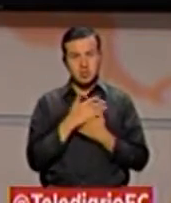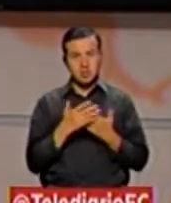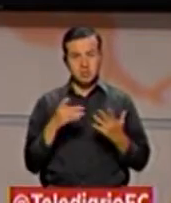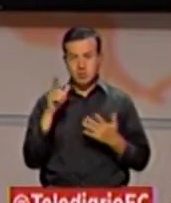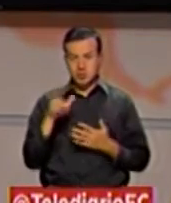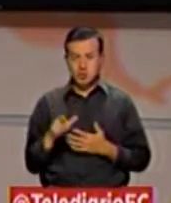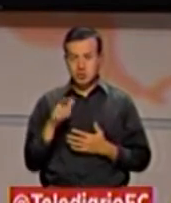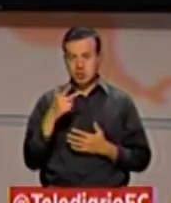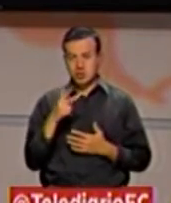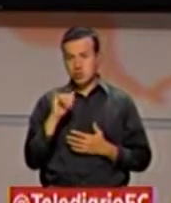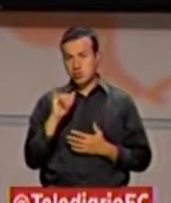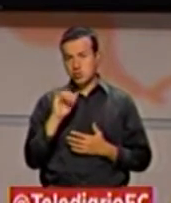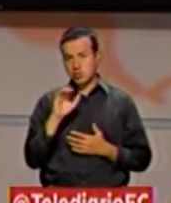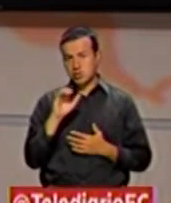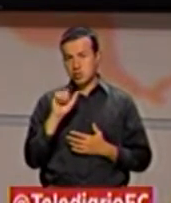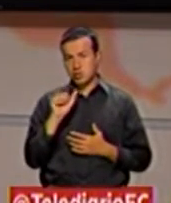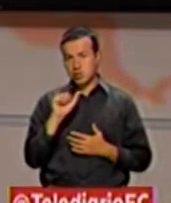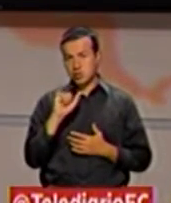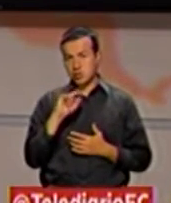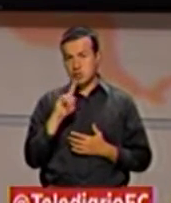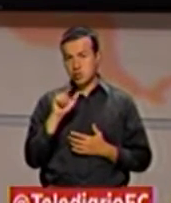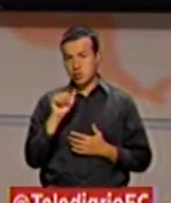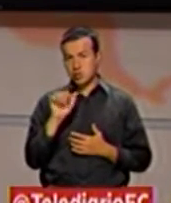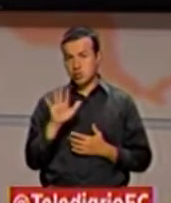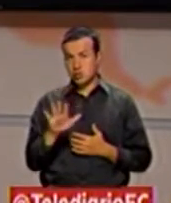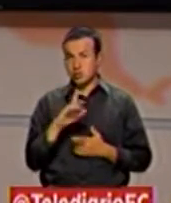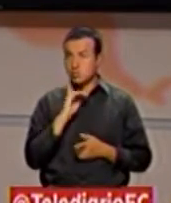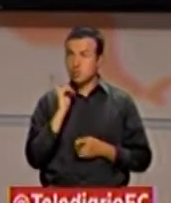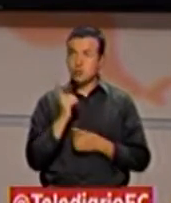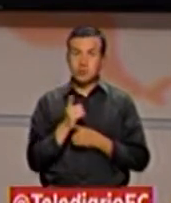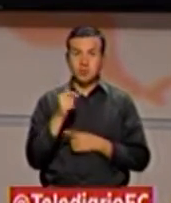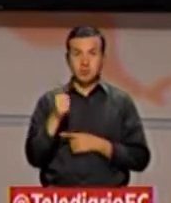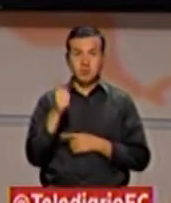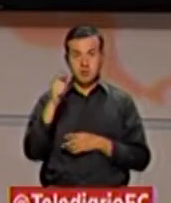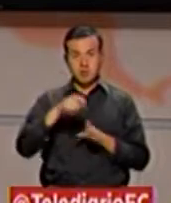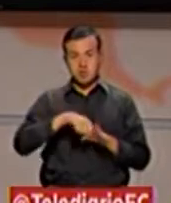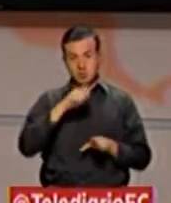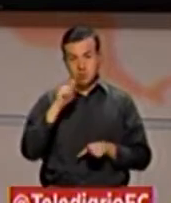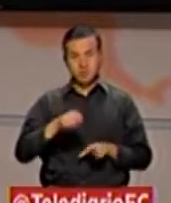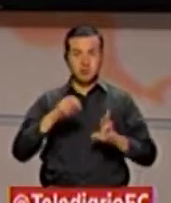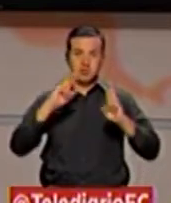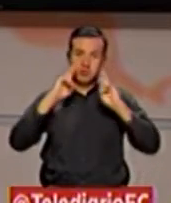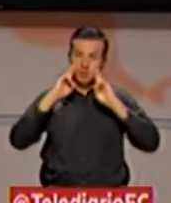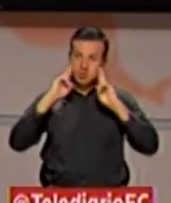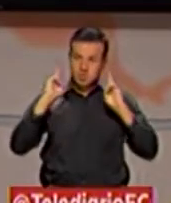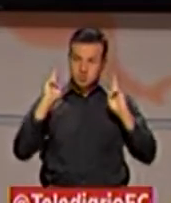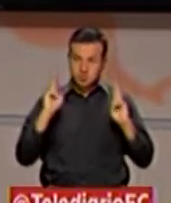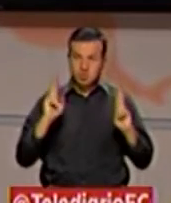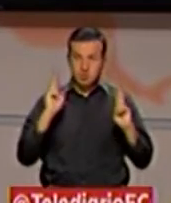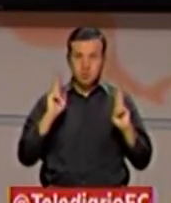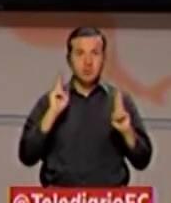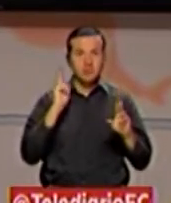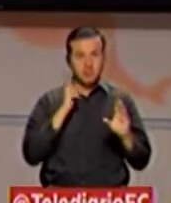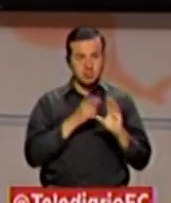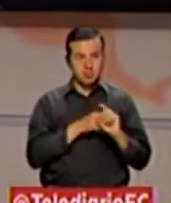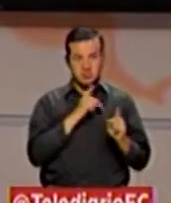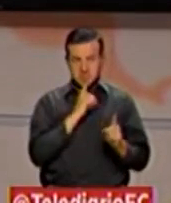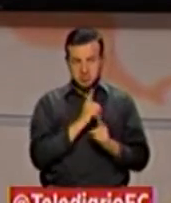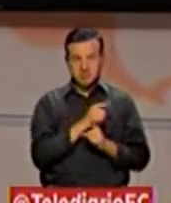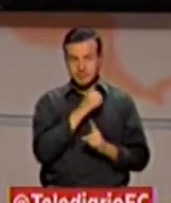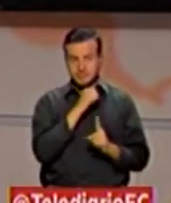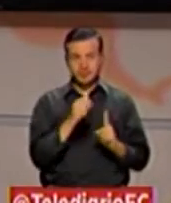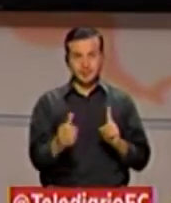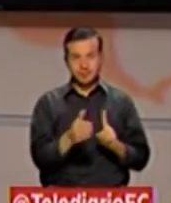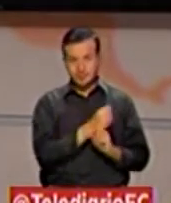señor Chicaiza y de la señora Falcón, cuando ante la propia jueza reconocen haber participado en el acto de